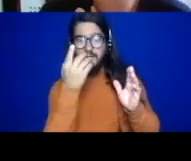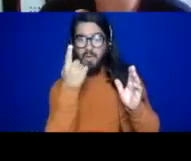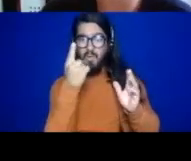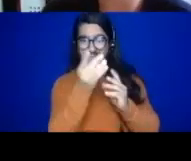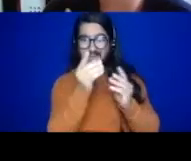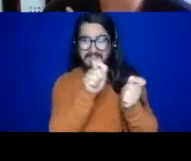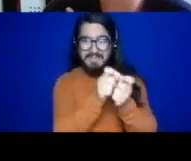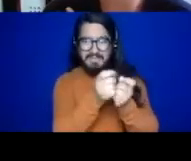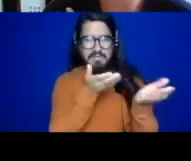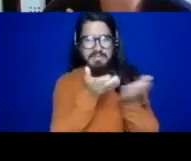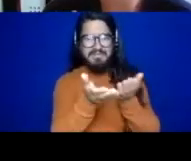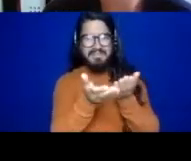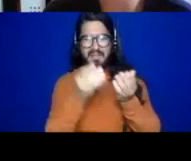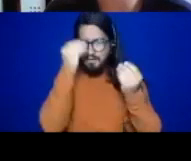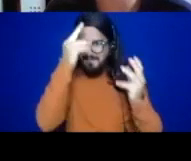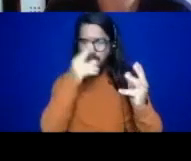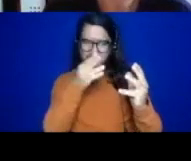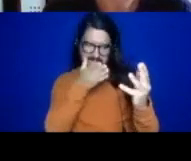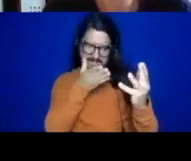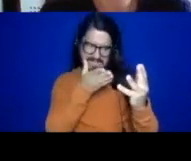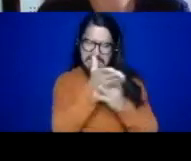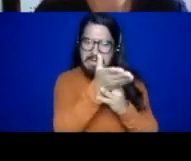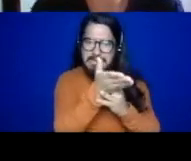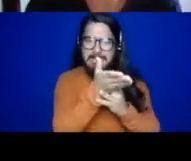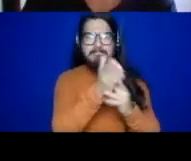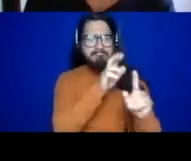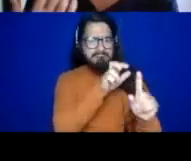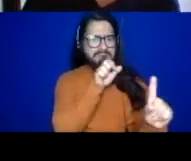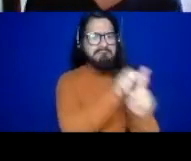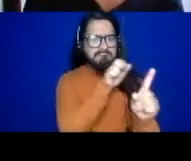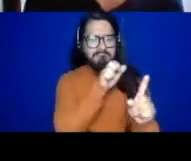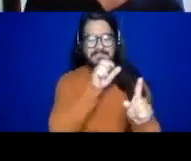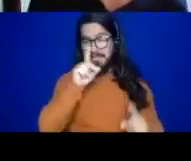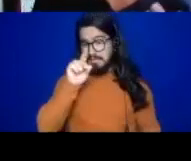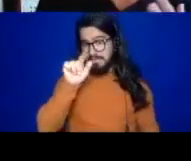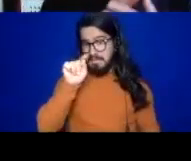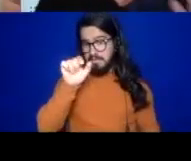servicio ha tenido pues un problema de seguridad